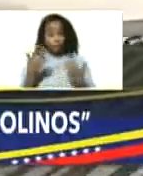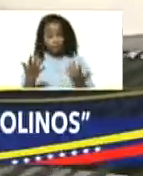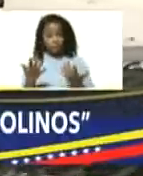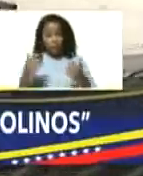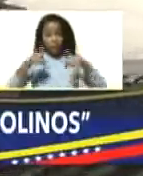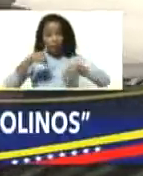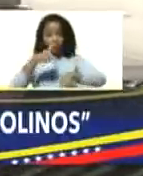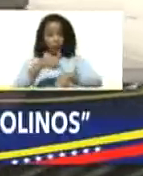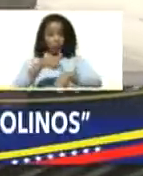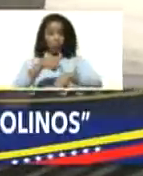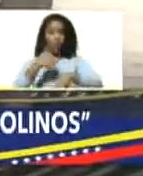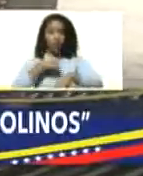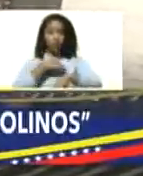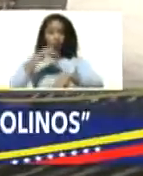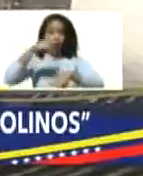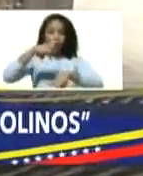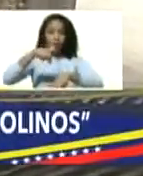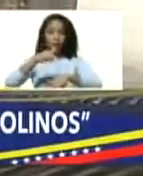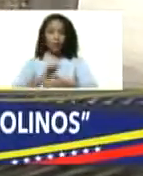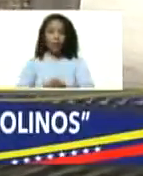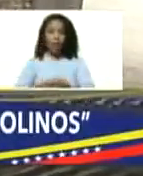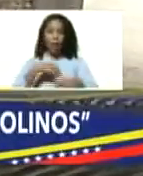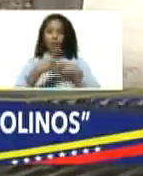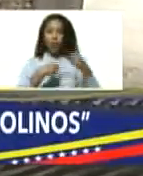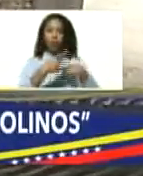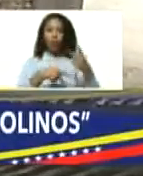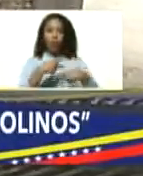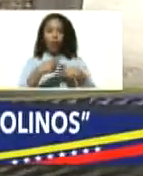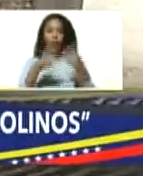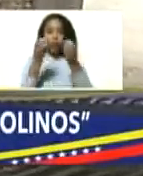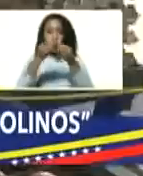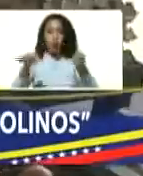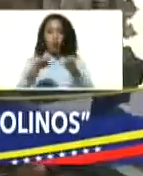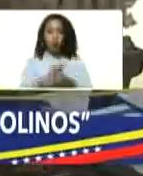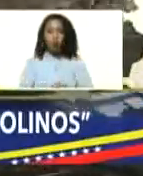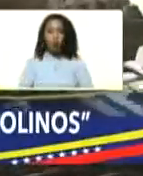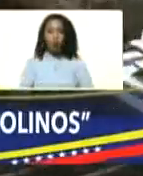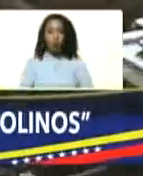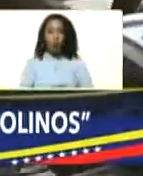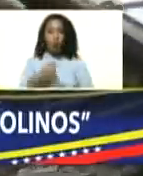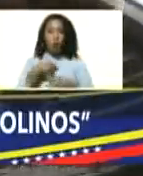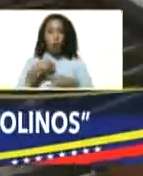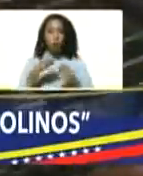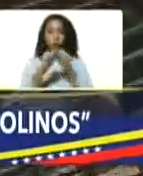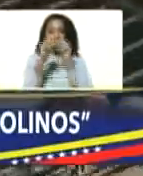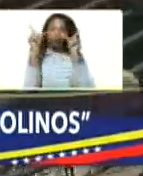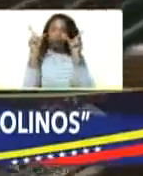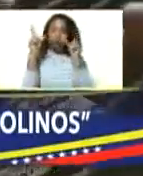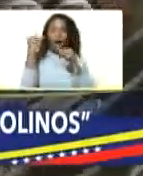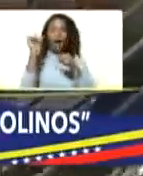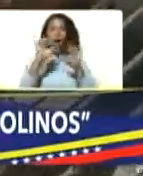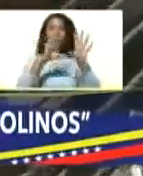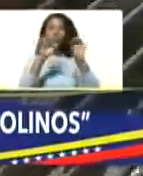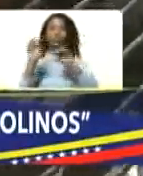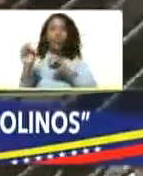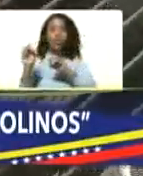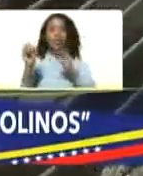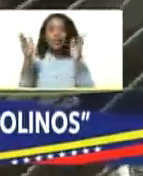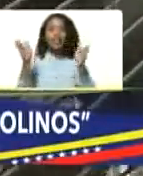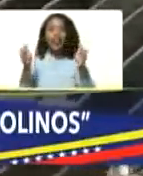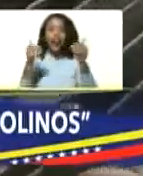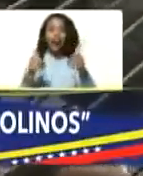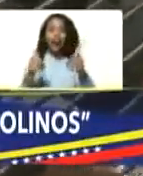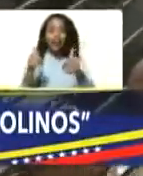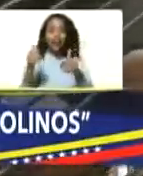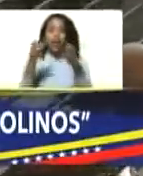en este momento donde nos encontramos en esta productora de huevos me quedo asombrado porque produce 800 cajas de